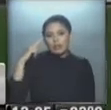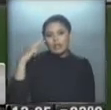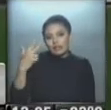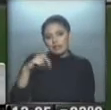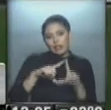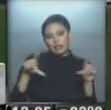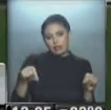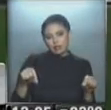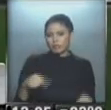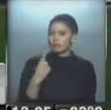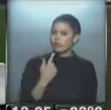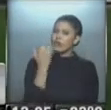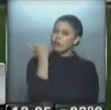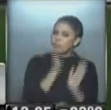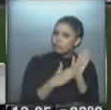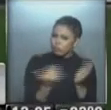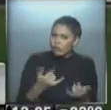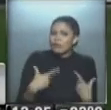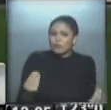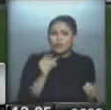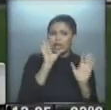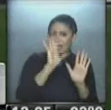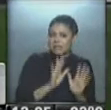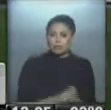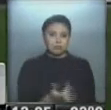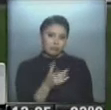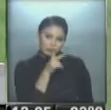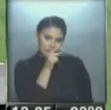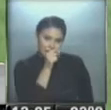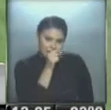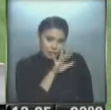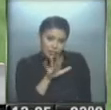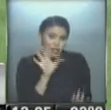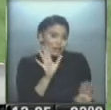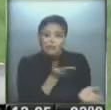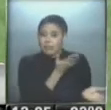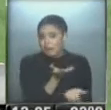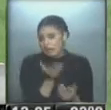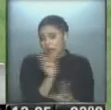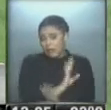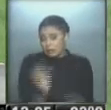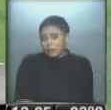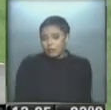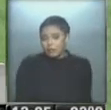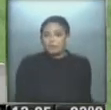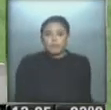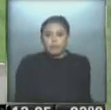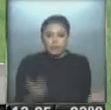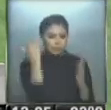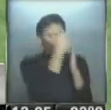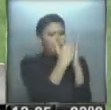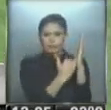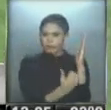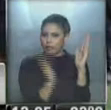4.493 entradas. ¿Hay una justificación al motivo de por qué se reparte así? Ninguna justificación. Son los pedidos, nada más. Pero el random